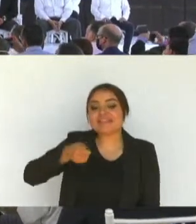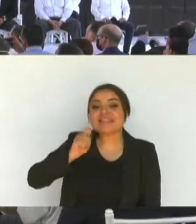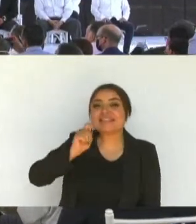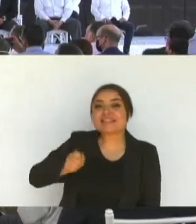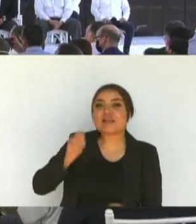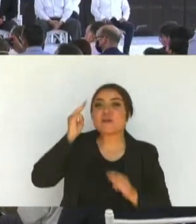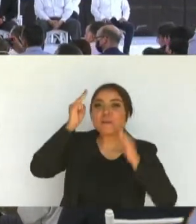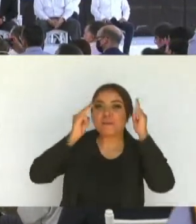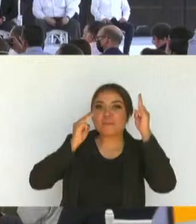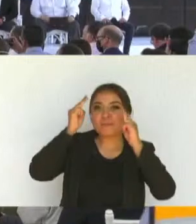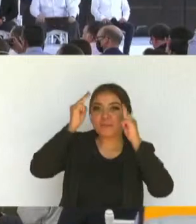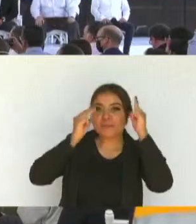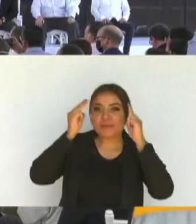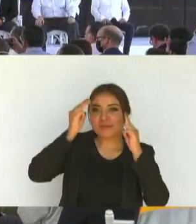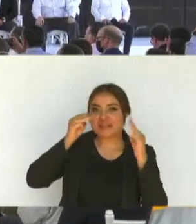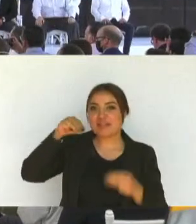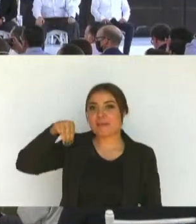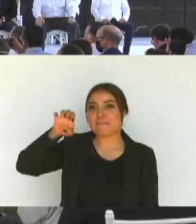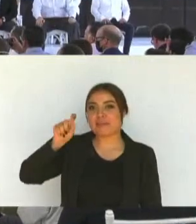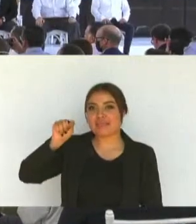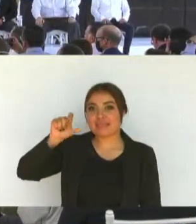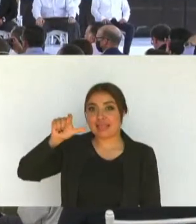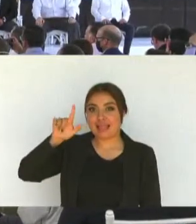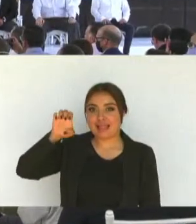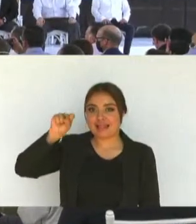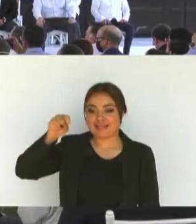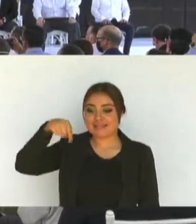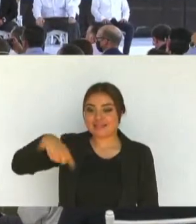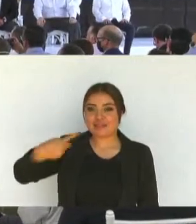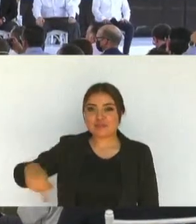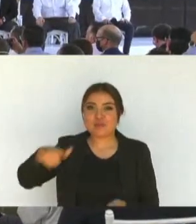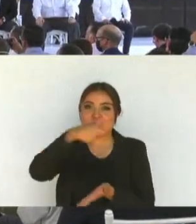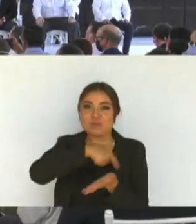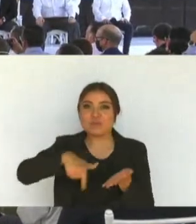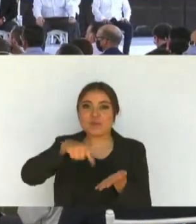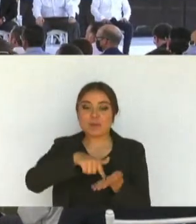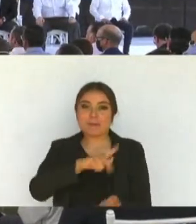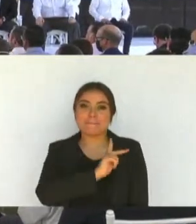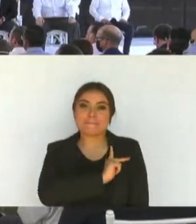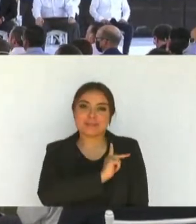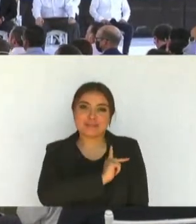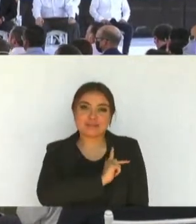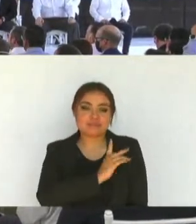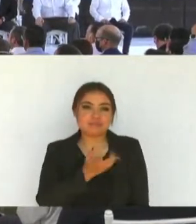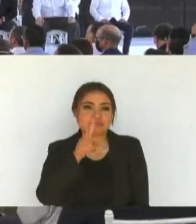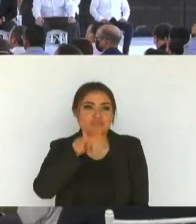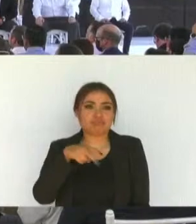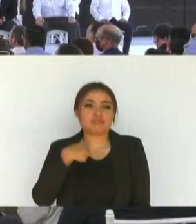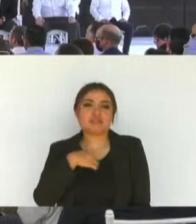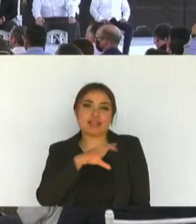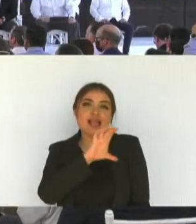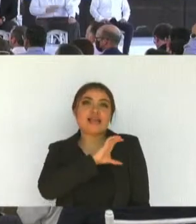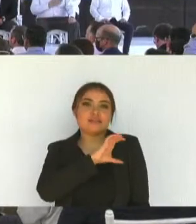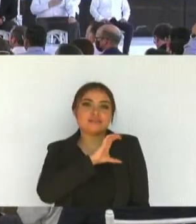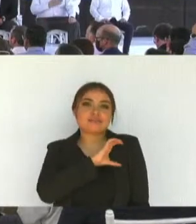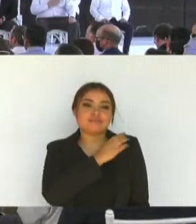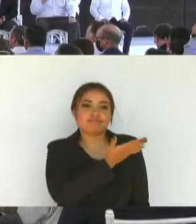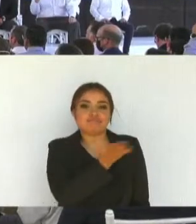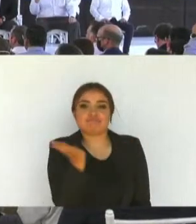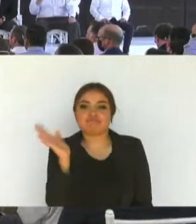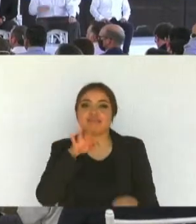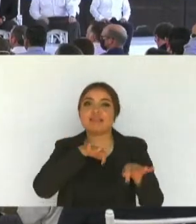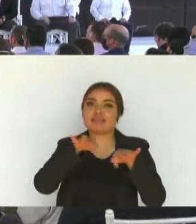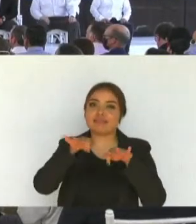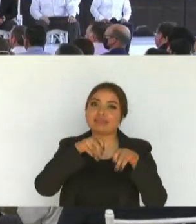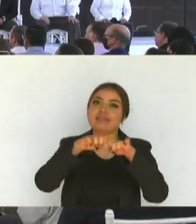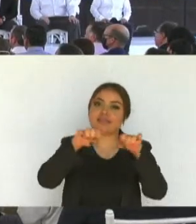en la planta de Peñoles, donde pues hay un gran afecto y trabajo en equipo. Muchas gracias